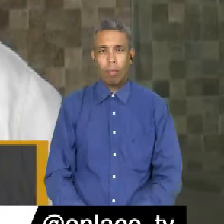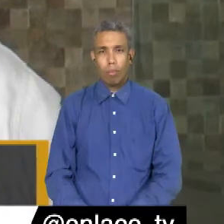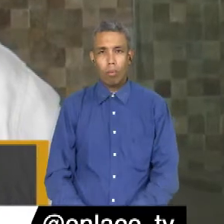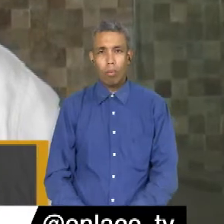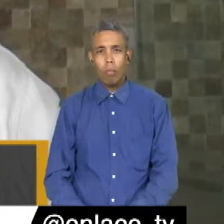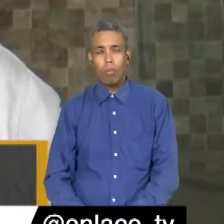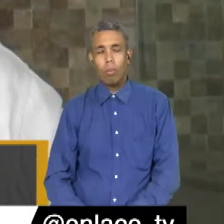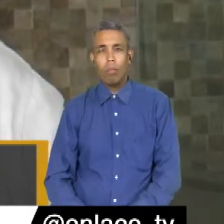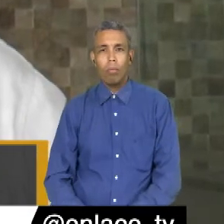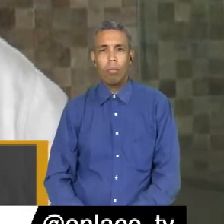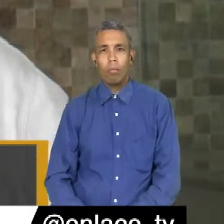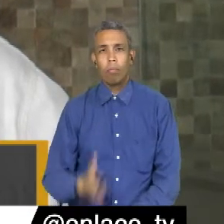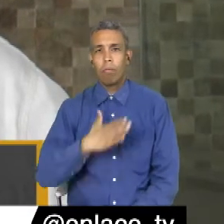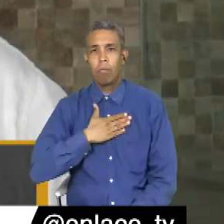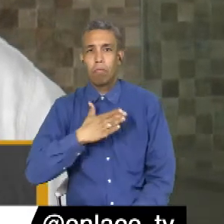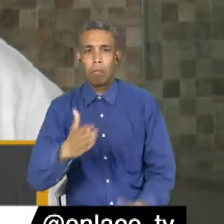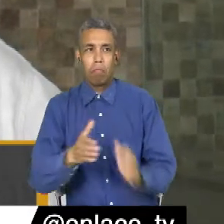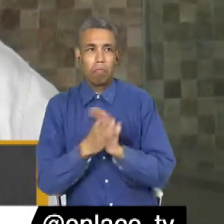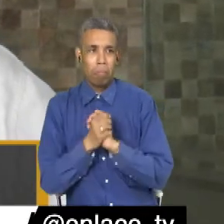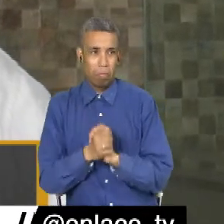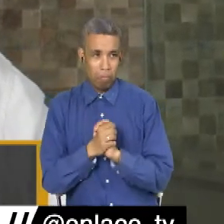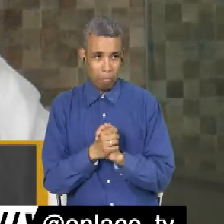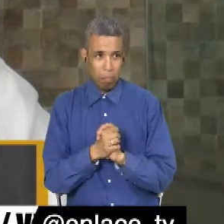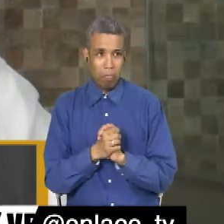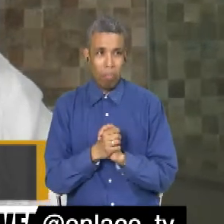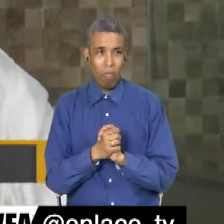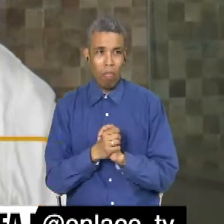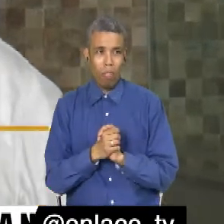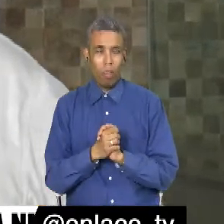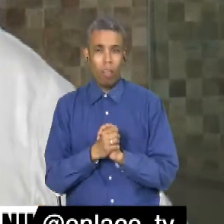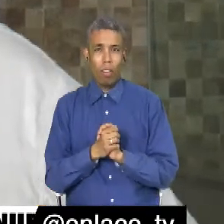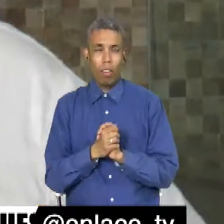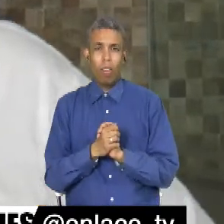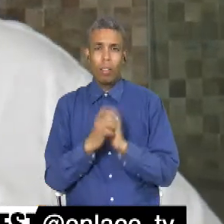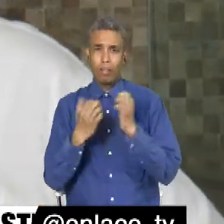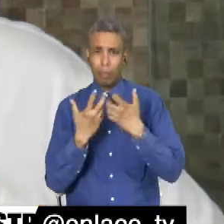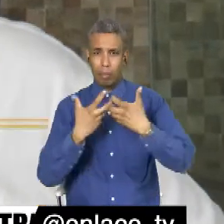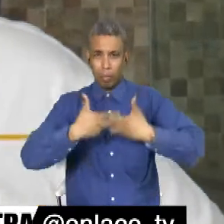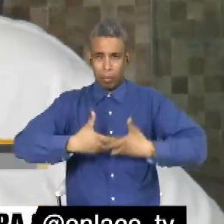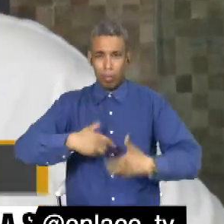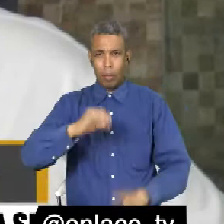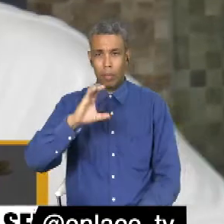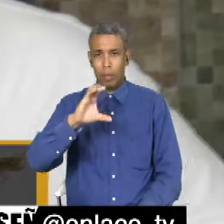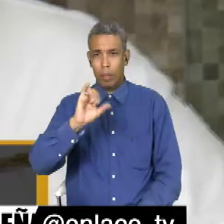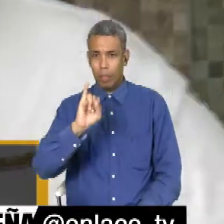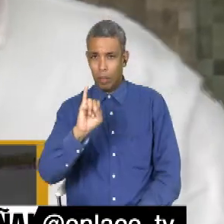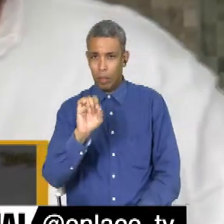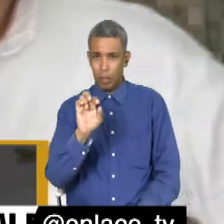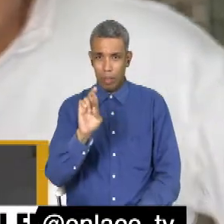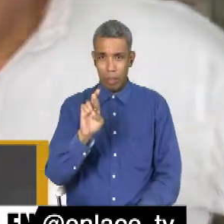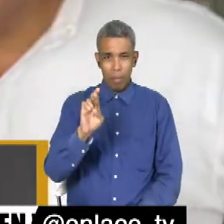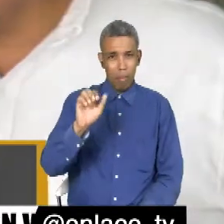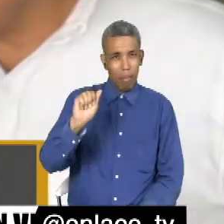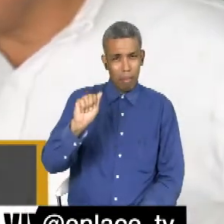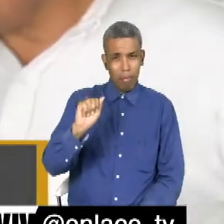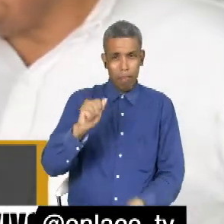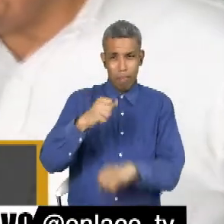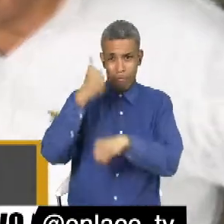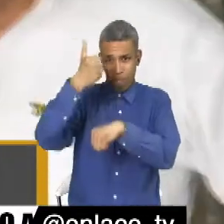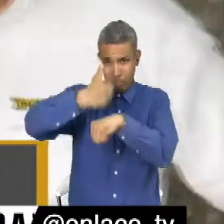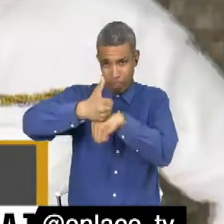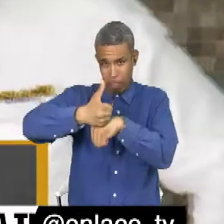audiencia de Enlace Noticias, con el gerente del proyecto La Sierra Infanta, ingeniero Norberto Díaz, para conocer de parte de